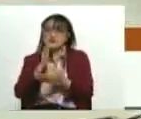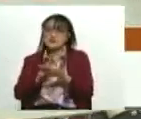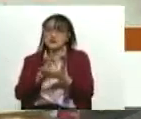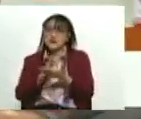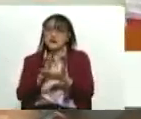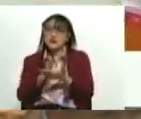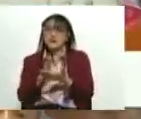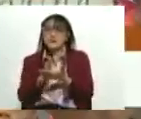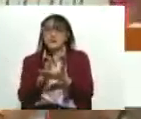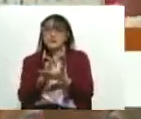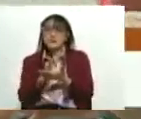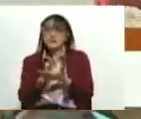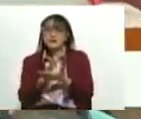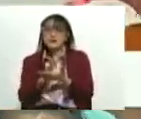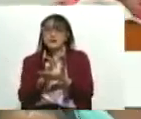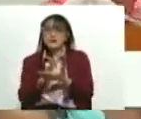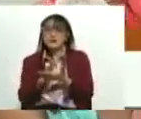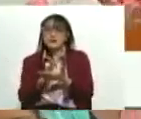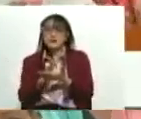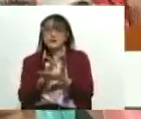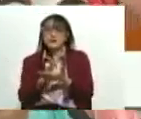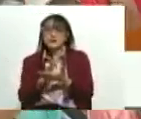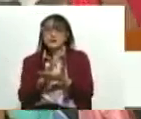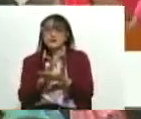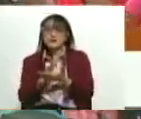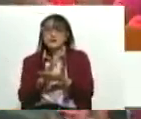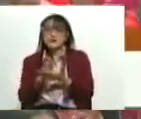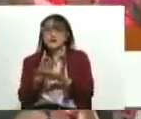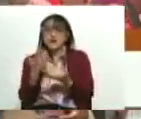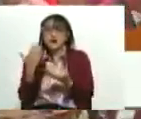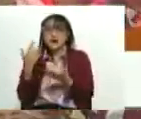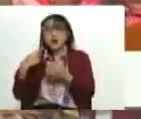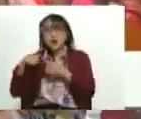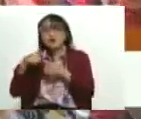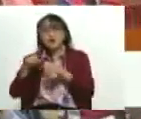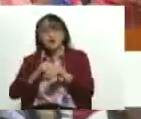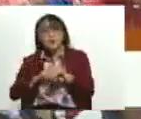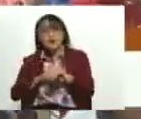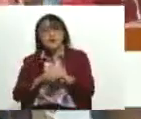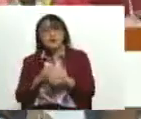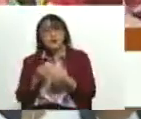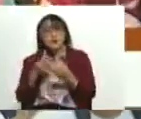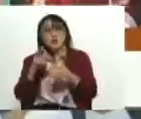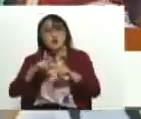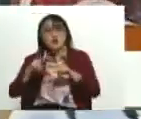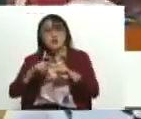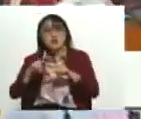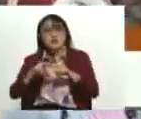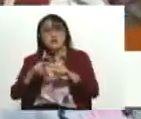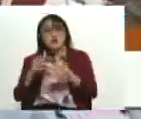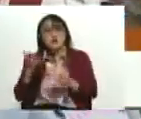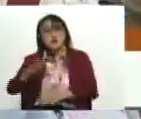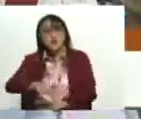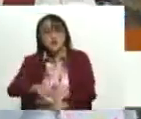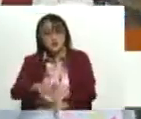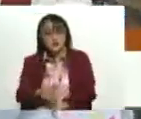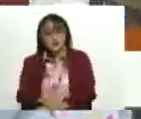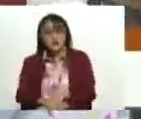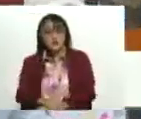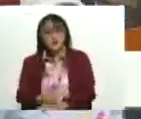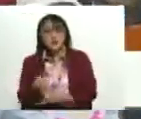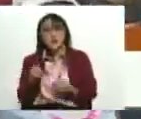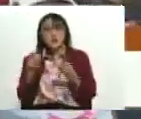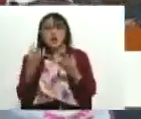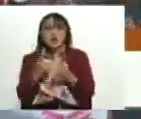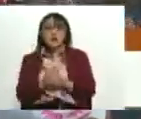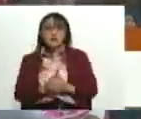siempre. Siempre, ¿ves? En otros tiempos, ¿cuántos alejandritos se nos quedaron en el camino?